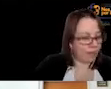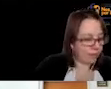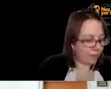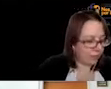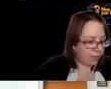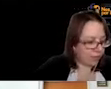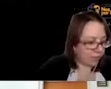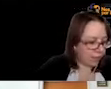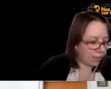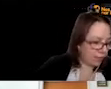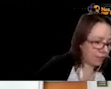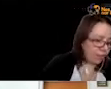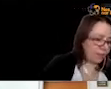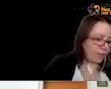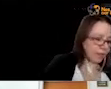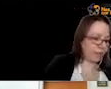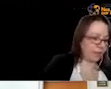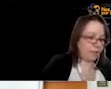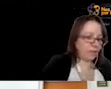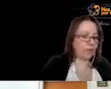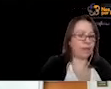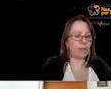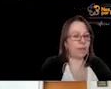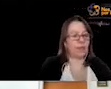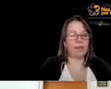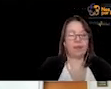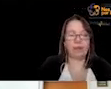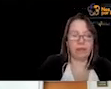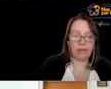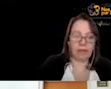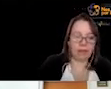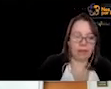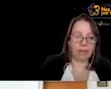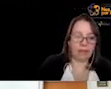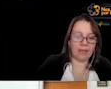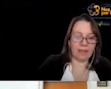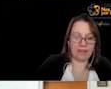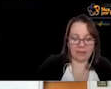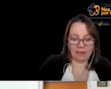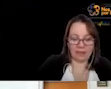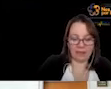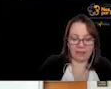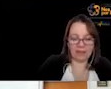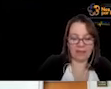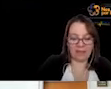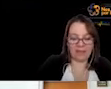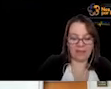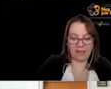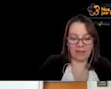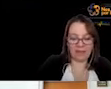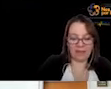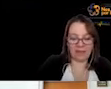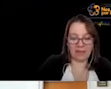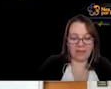oculta que tiene una muy grande prevalencia en Uruguay, como por ejemplo la osteoporosis, ¿no? que van a hablar